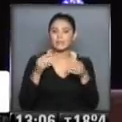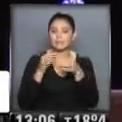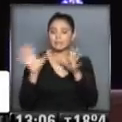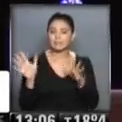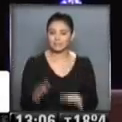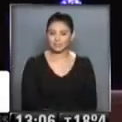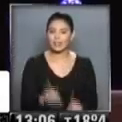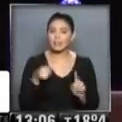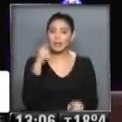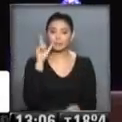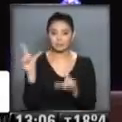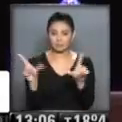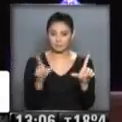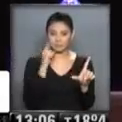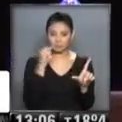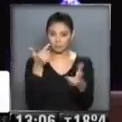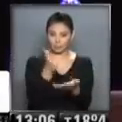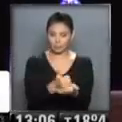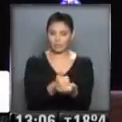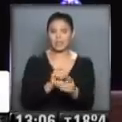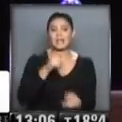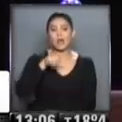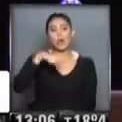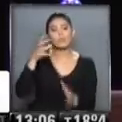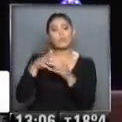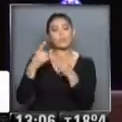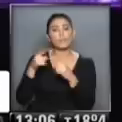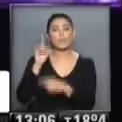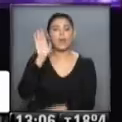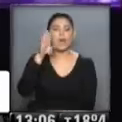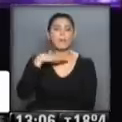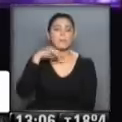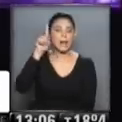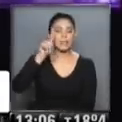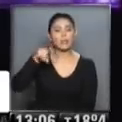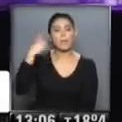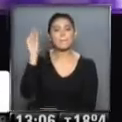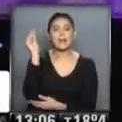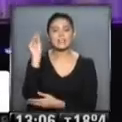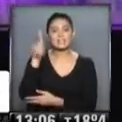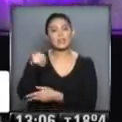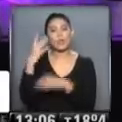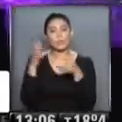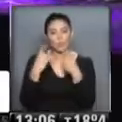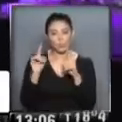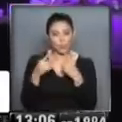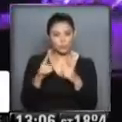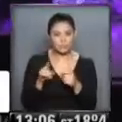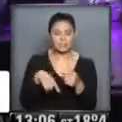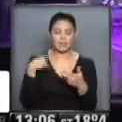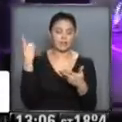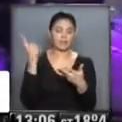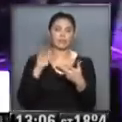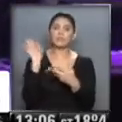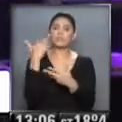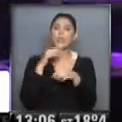decíamos, parte de la fiesta. Desde México, la gente de Café Tacuba también estará presente. Desde Brasil, Los Paralamas do Suceso, gente amiga del